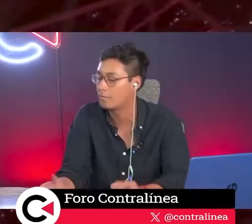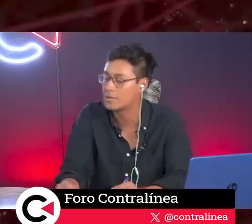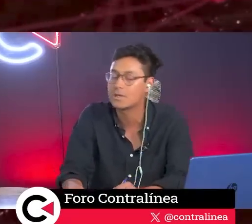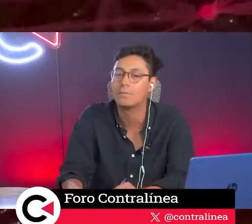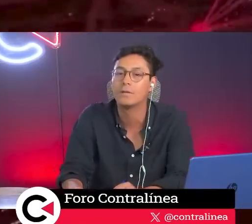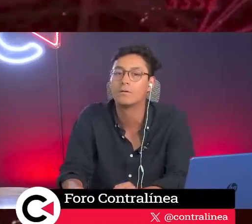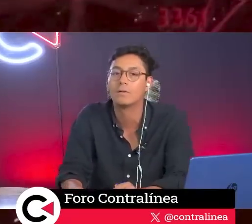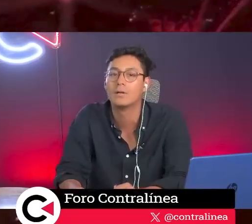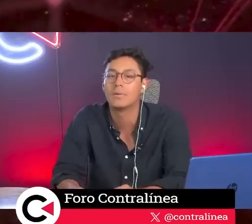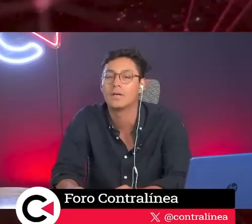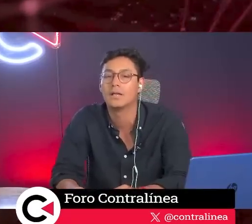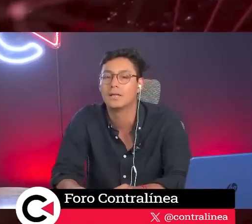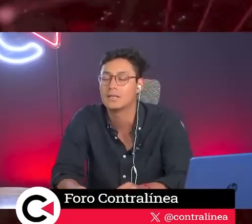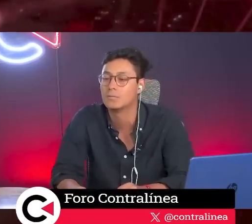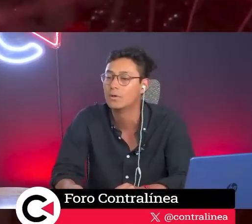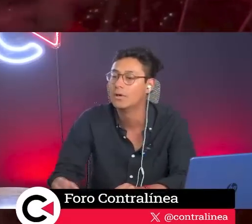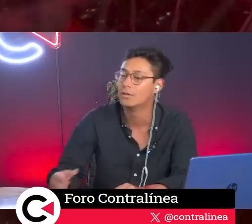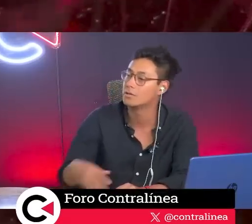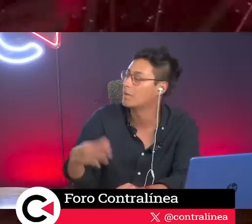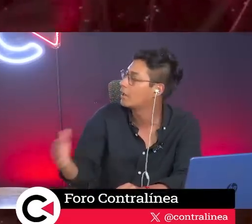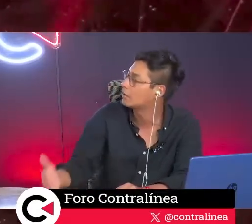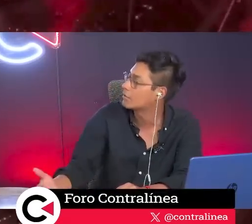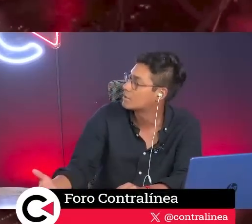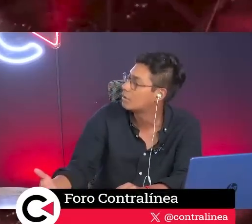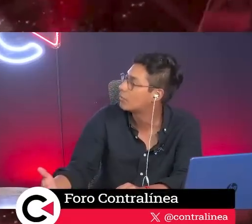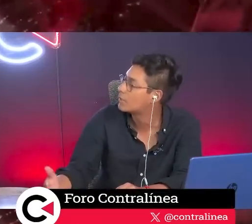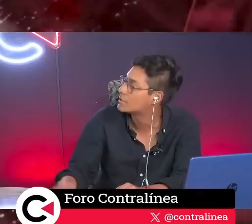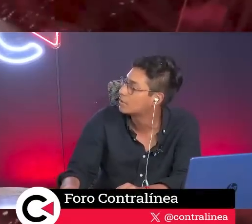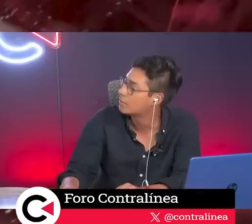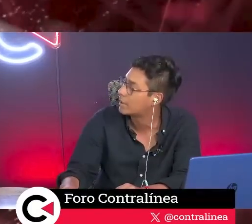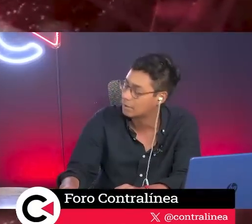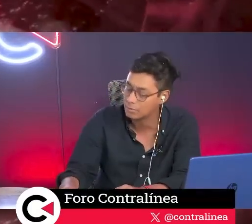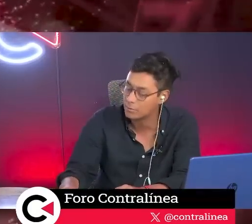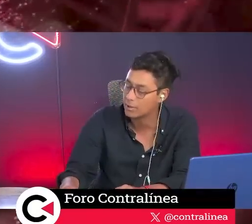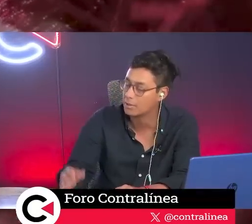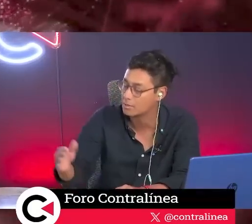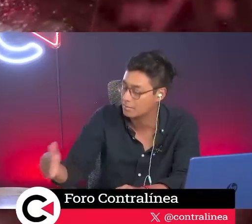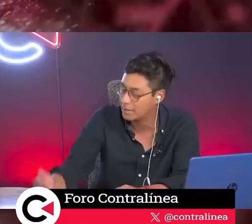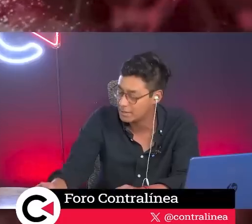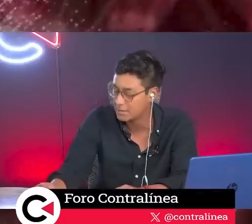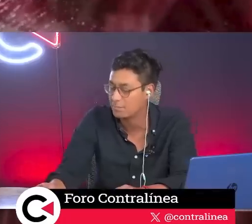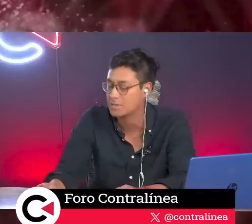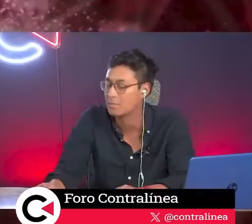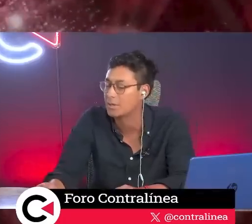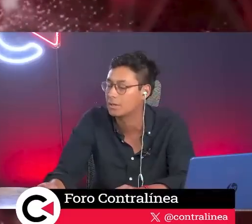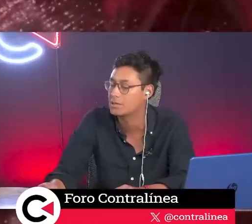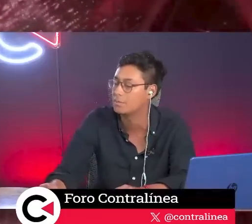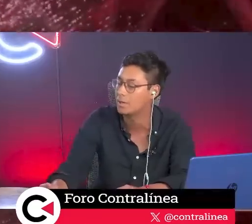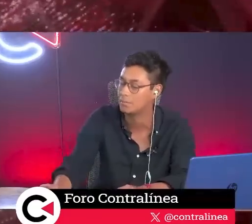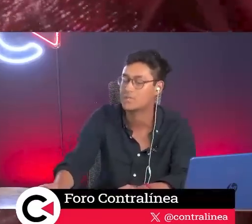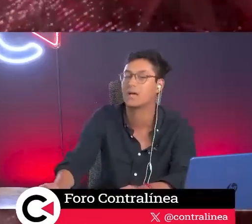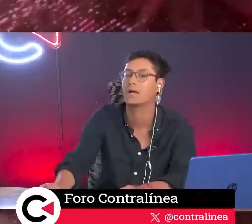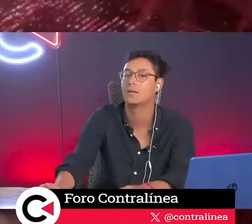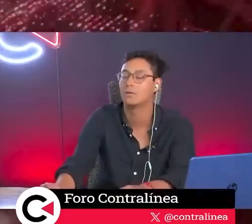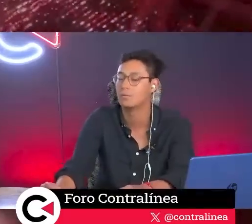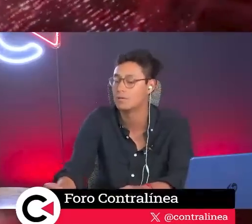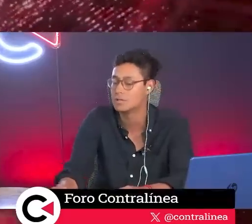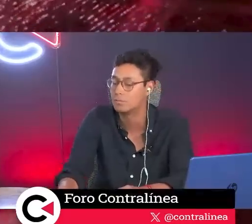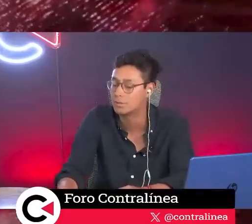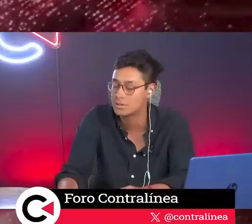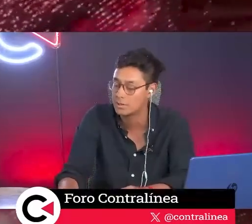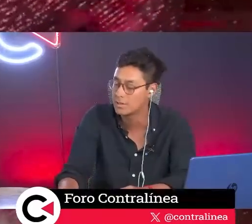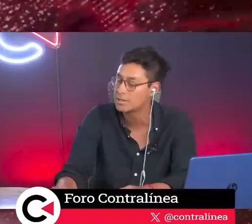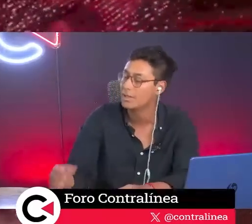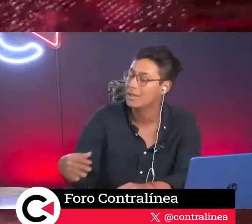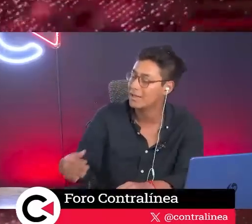de reformas que vino con el peñanietismo, 2014 la formación del partido Morena, 2015 empieza a participar, empieza ganando